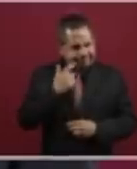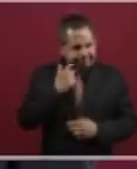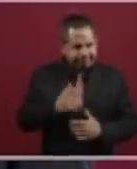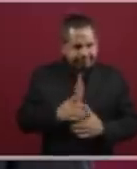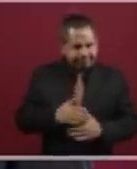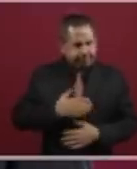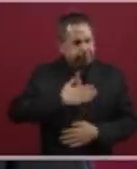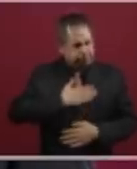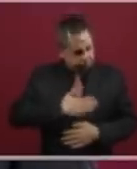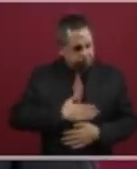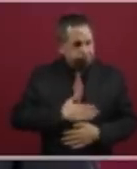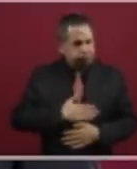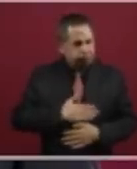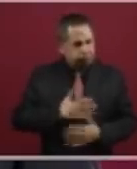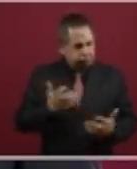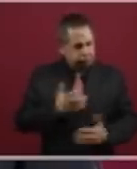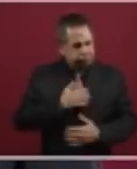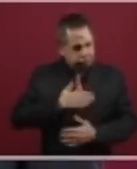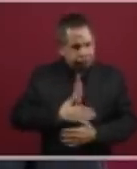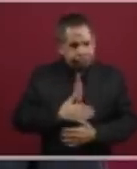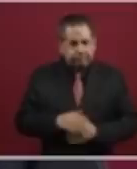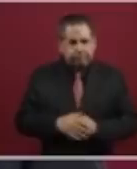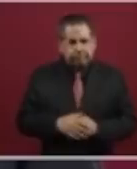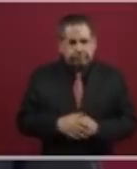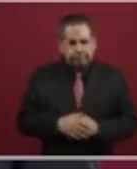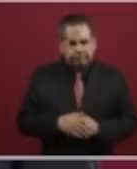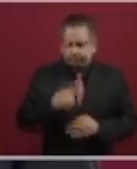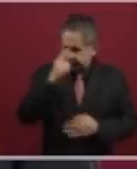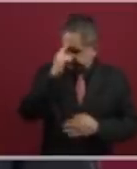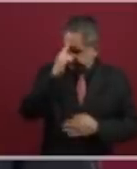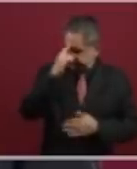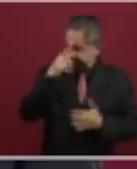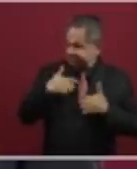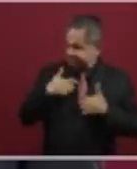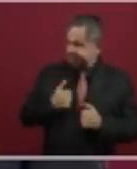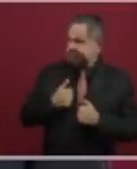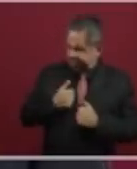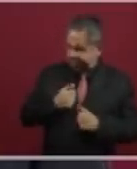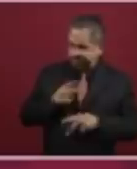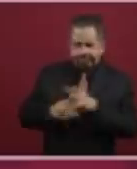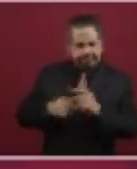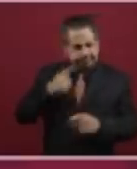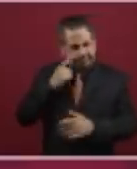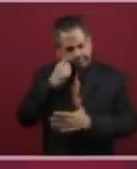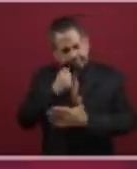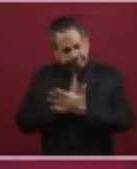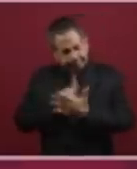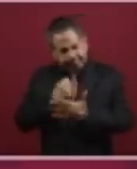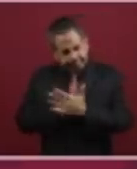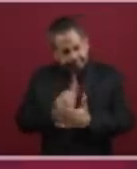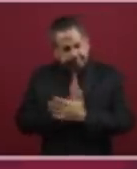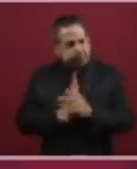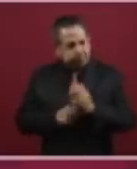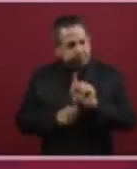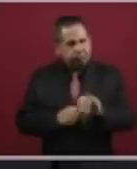la justicia, lucha con convicción. O sea,